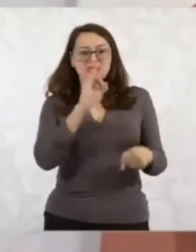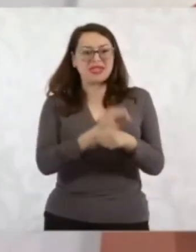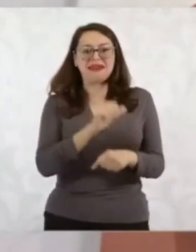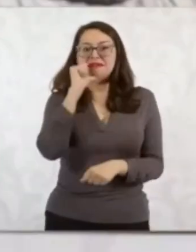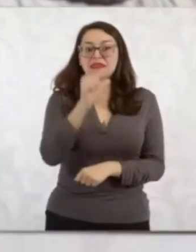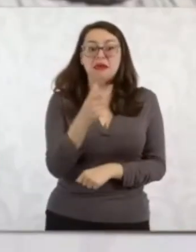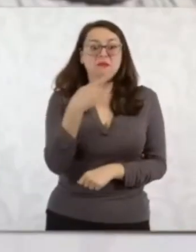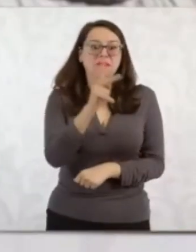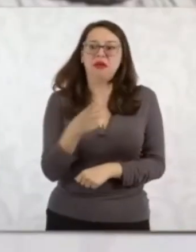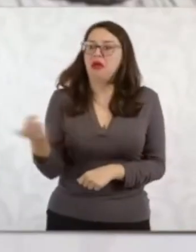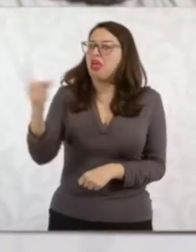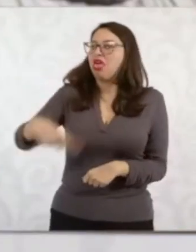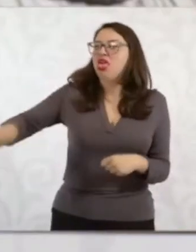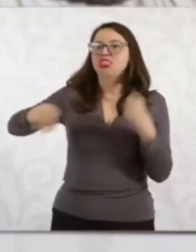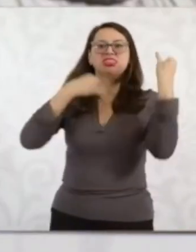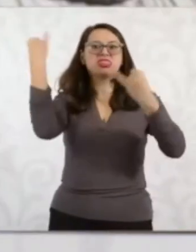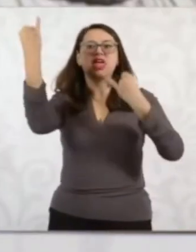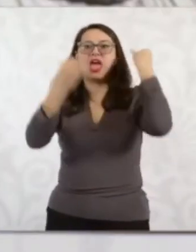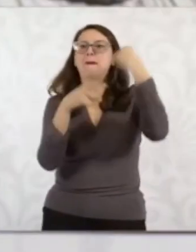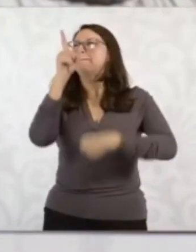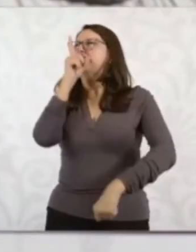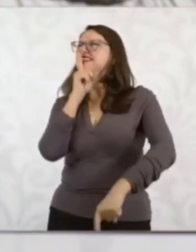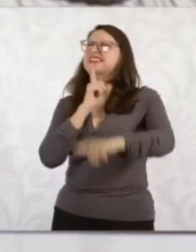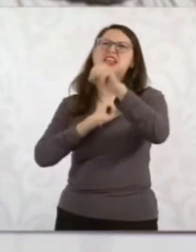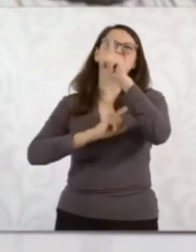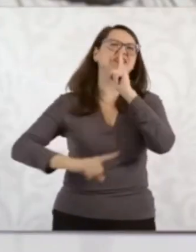dicen tantas mentiras